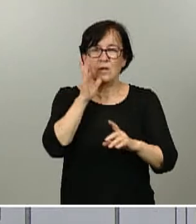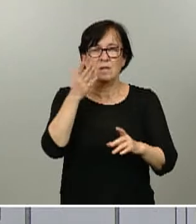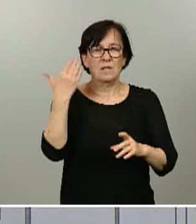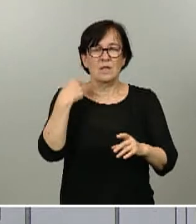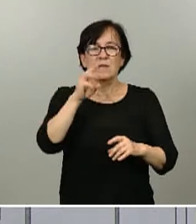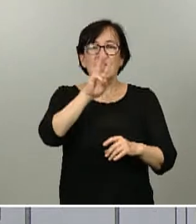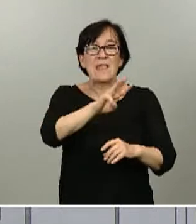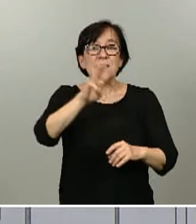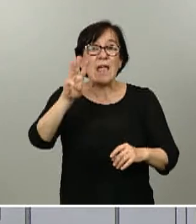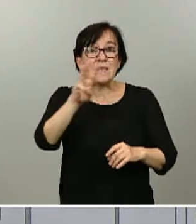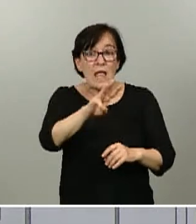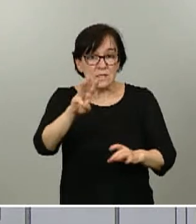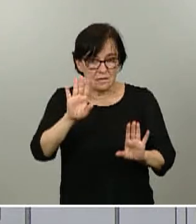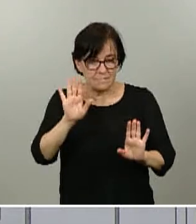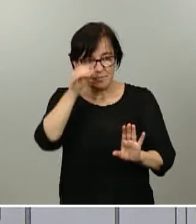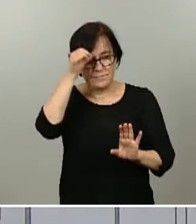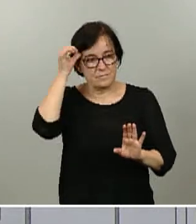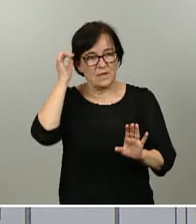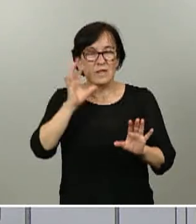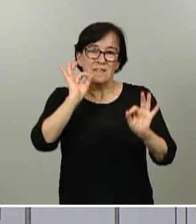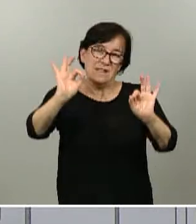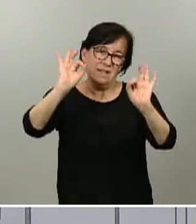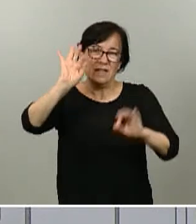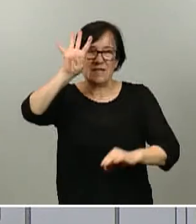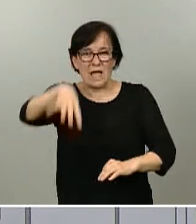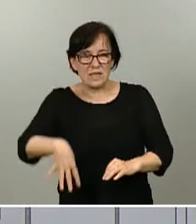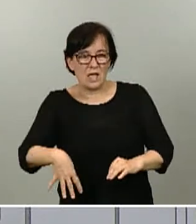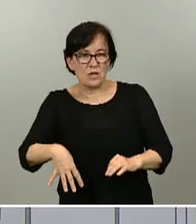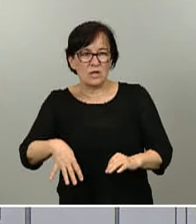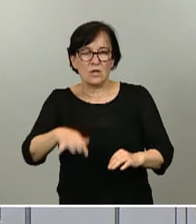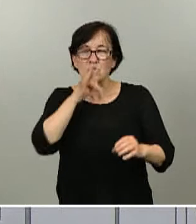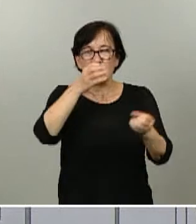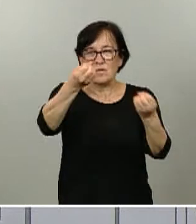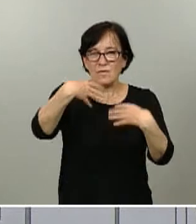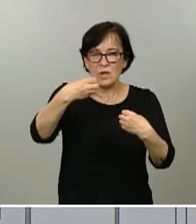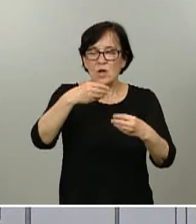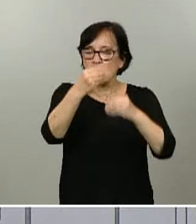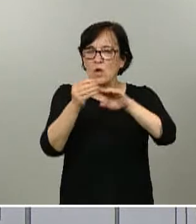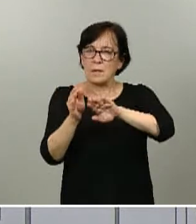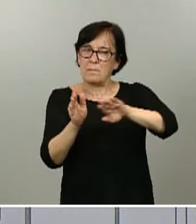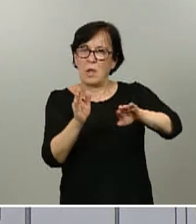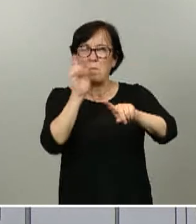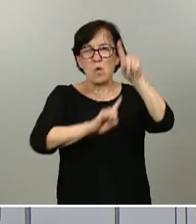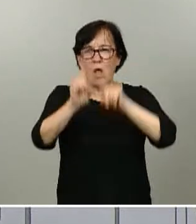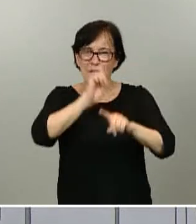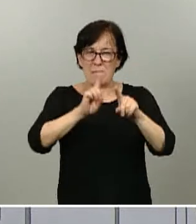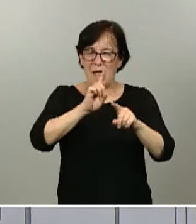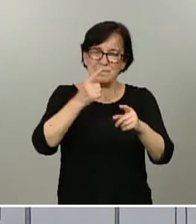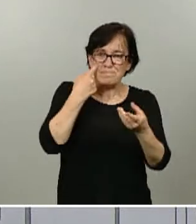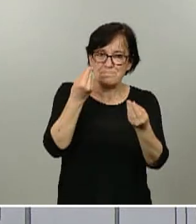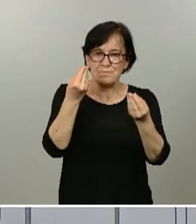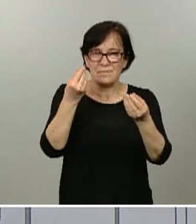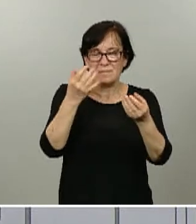33, a la excepción de Cataluña, que no ha dado esa información, no la hemos utilizado por este problema de validación, pero en el resto de España